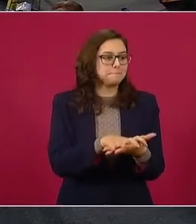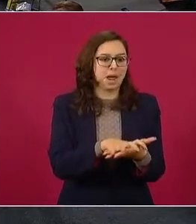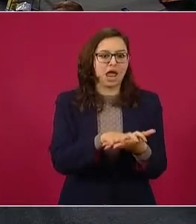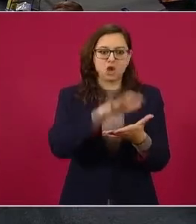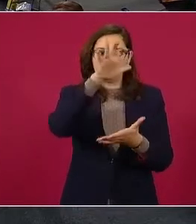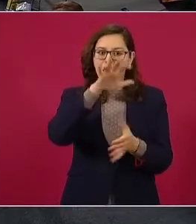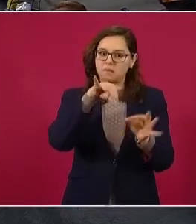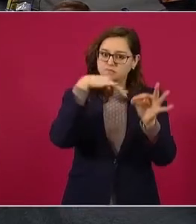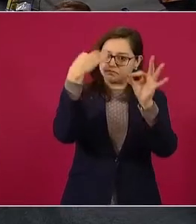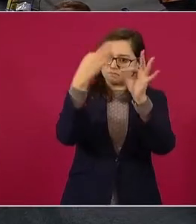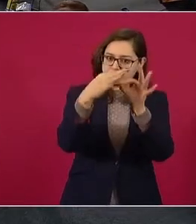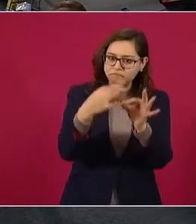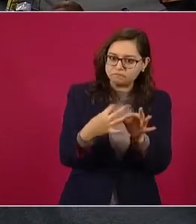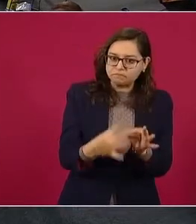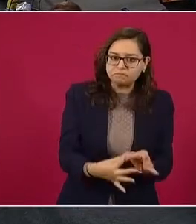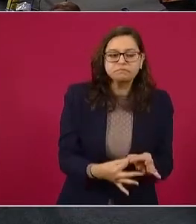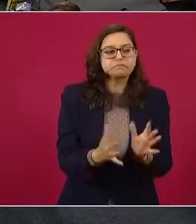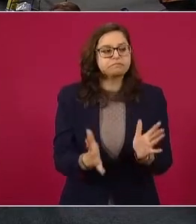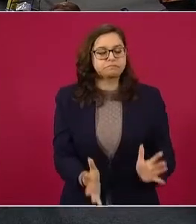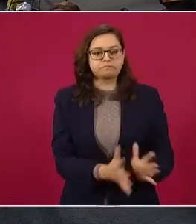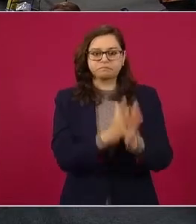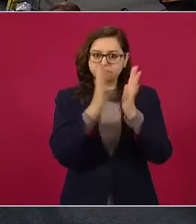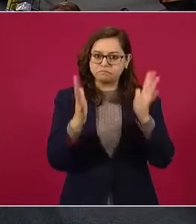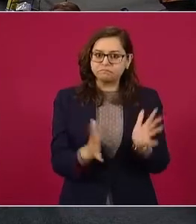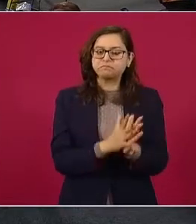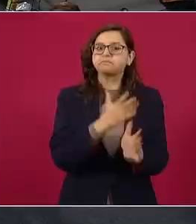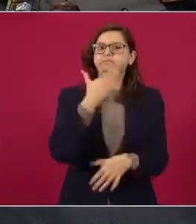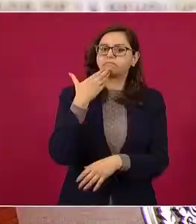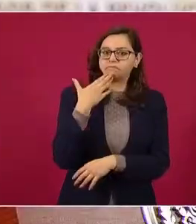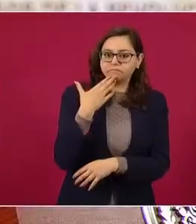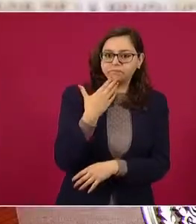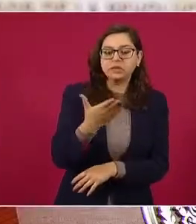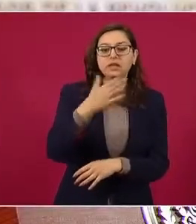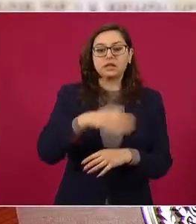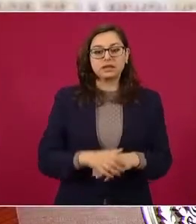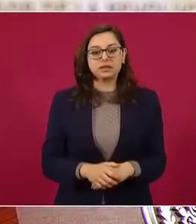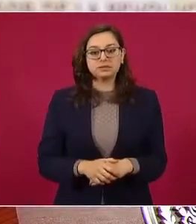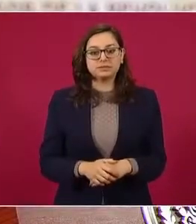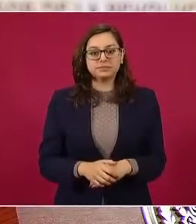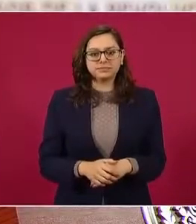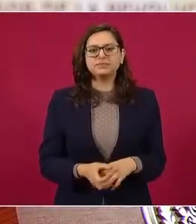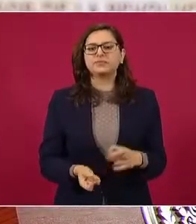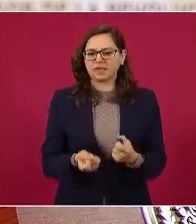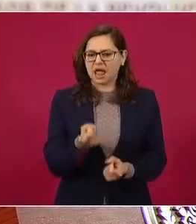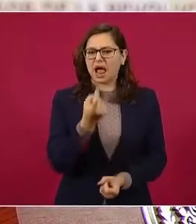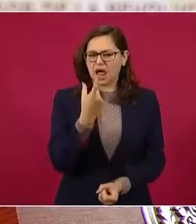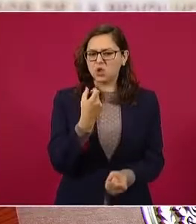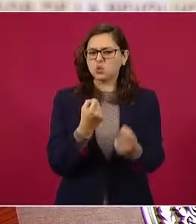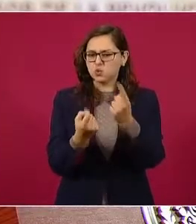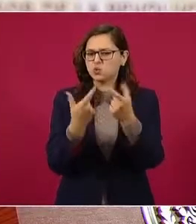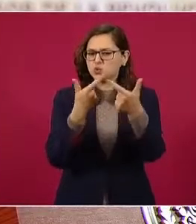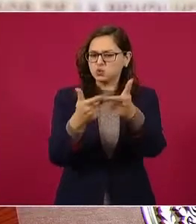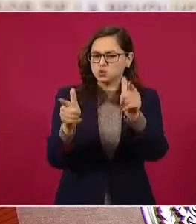participando. Y hubieron intentos de grupos conservadores